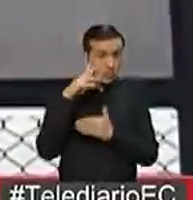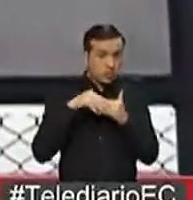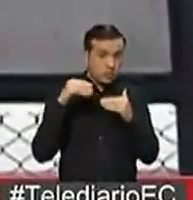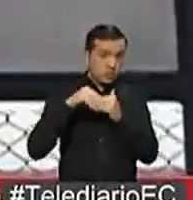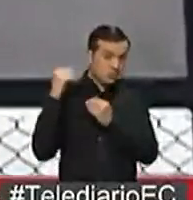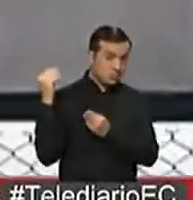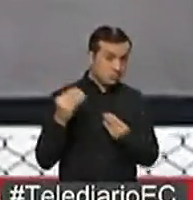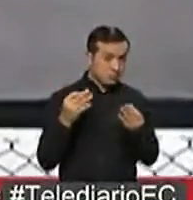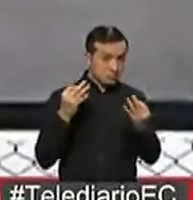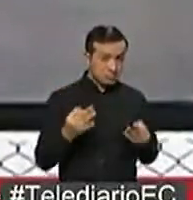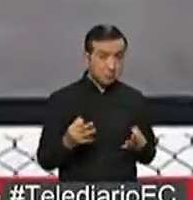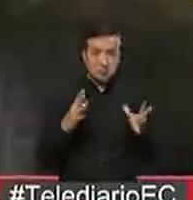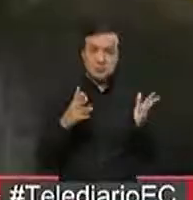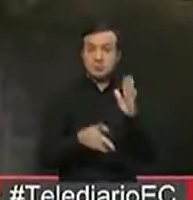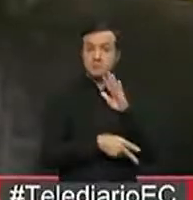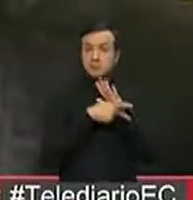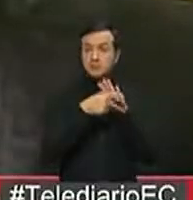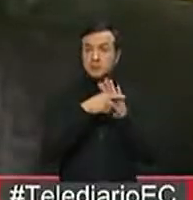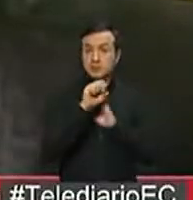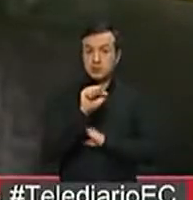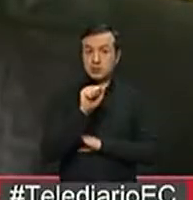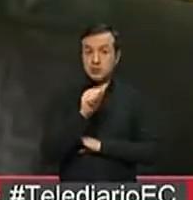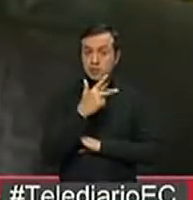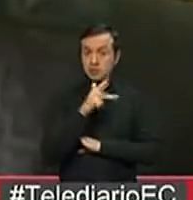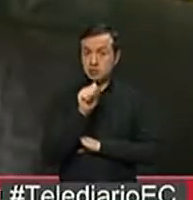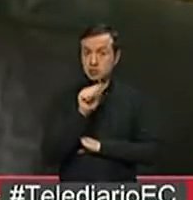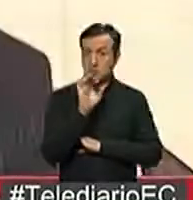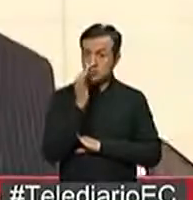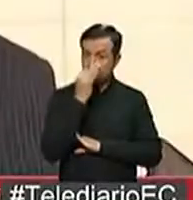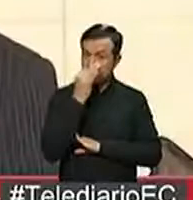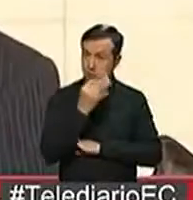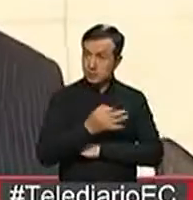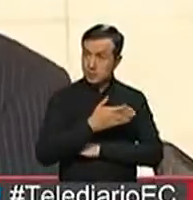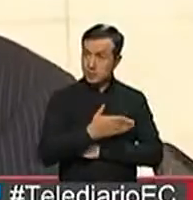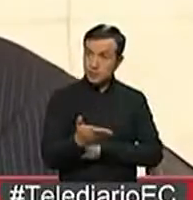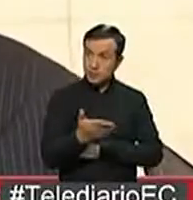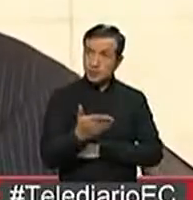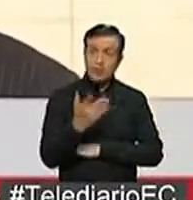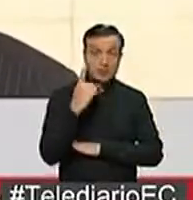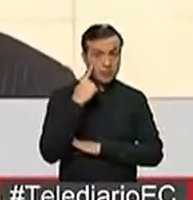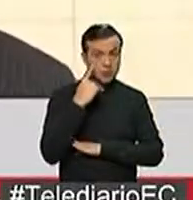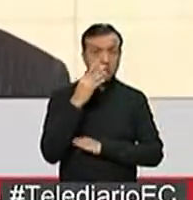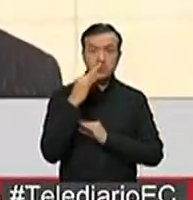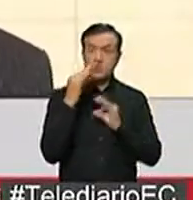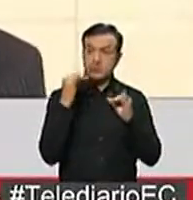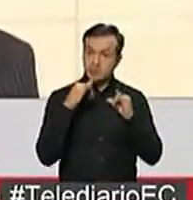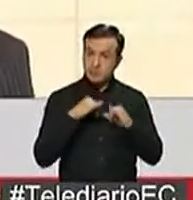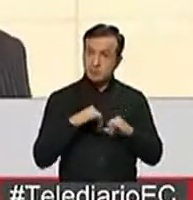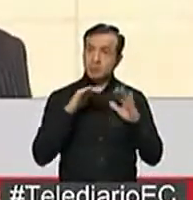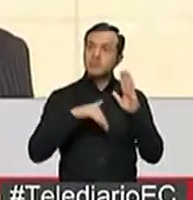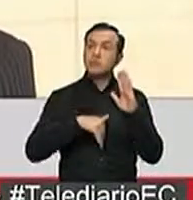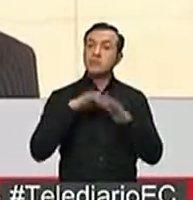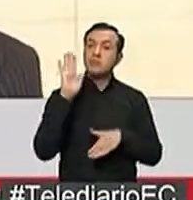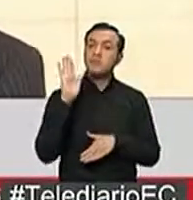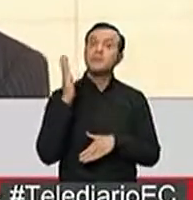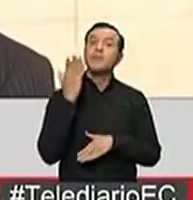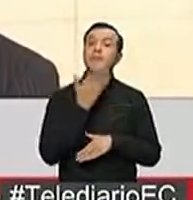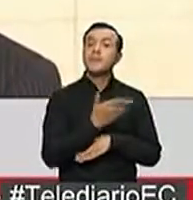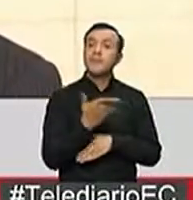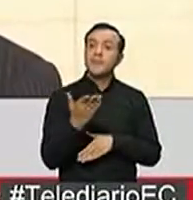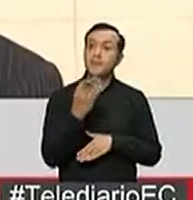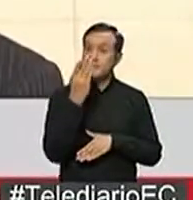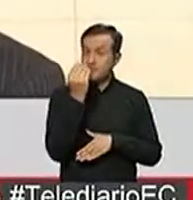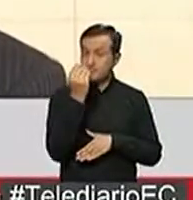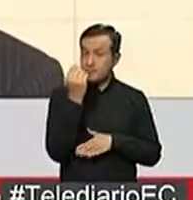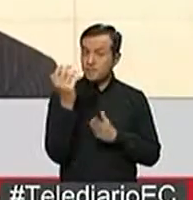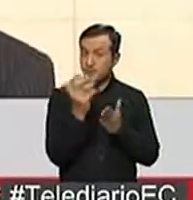analiza si el campo petrolero Sacha será parte de la monetización de activos. Permita optimizar la operación y sobre todo dar los